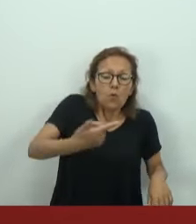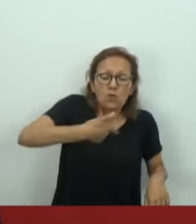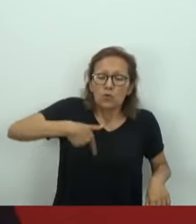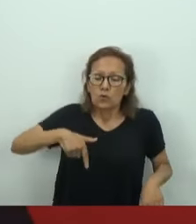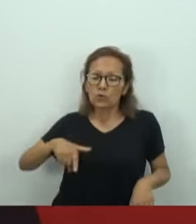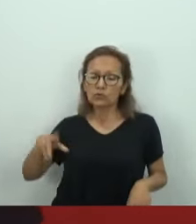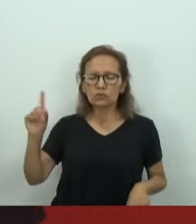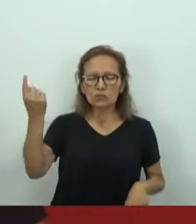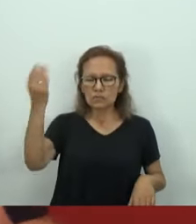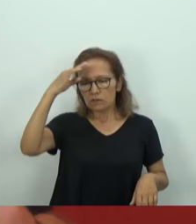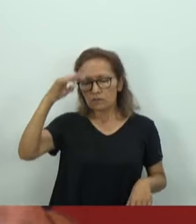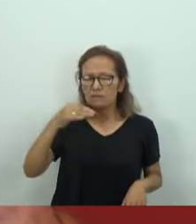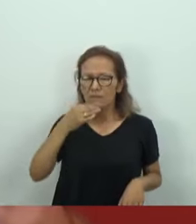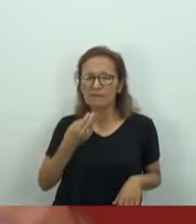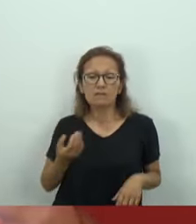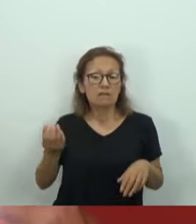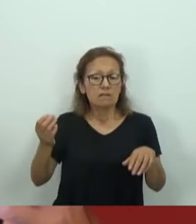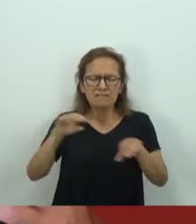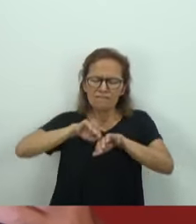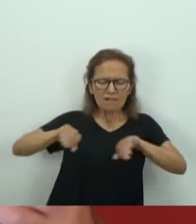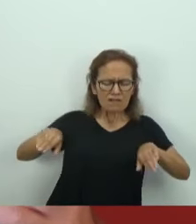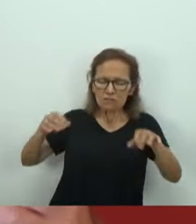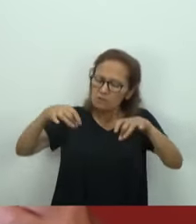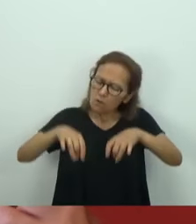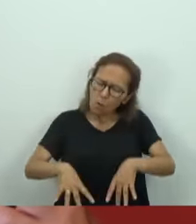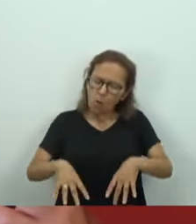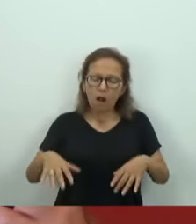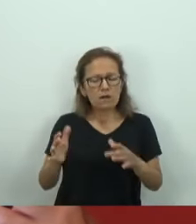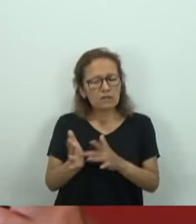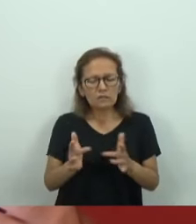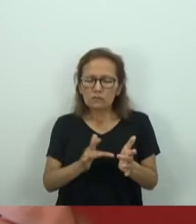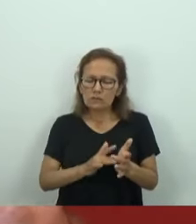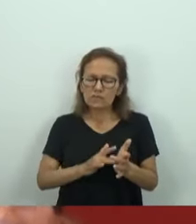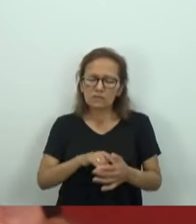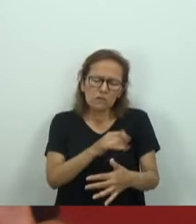Y cuando Jesucristo está desangrando allí en la cruz,